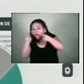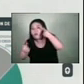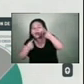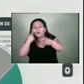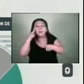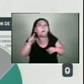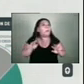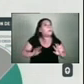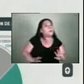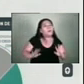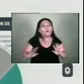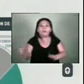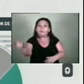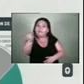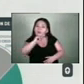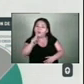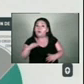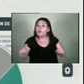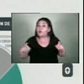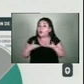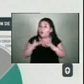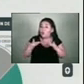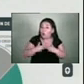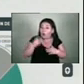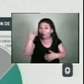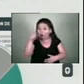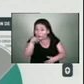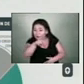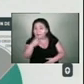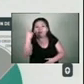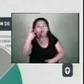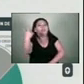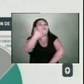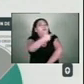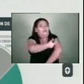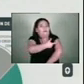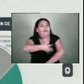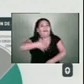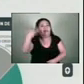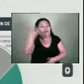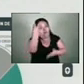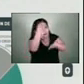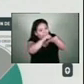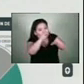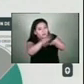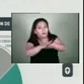lo tome a la ligera. Igual, si todavía no se ha vacunado, pues hágalo, haga su cita.